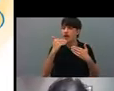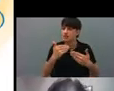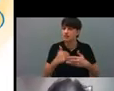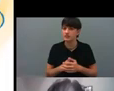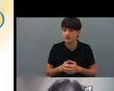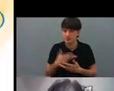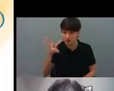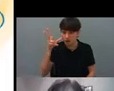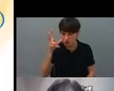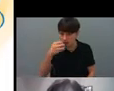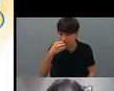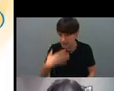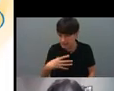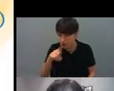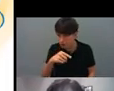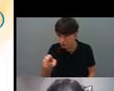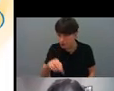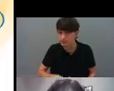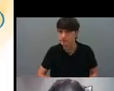estáis oyendo bien?